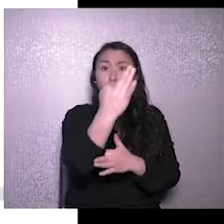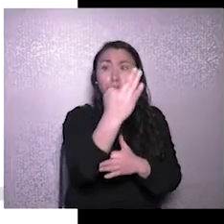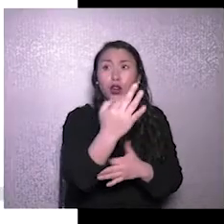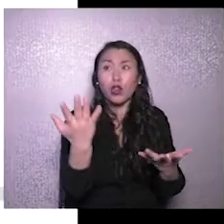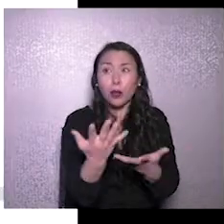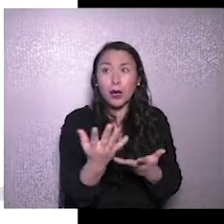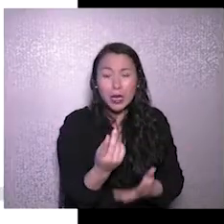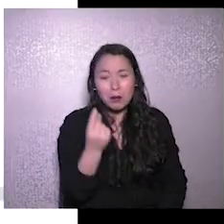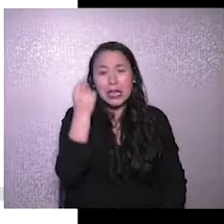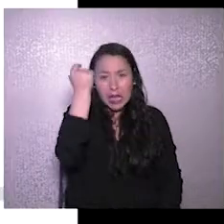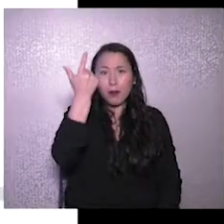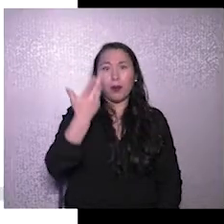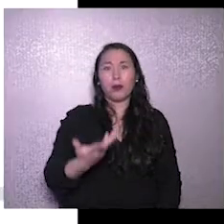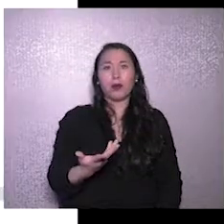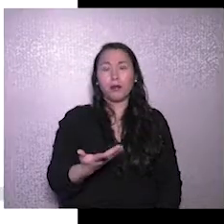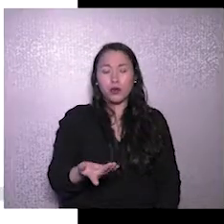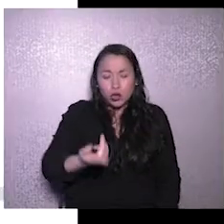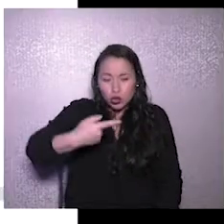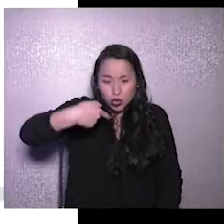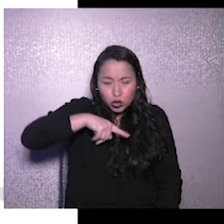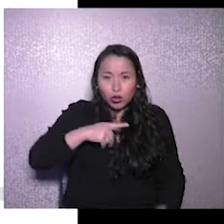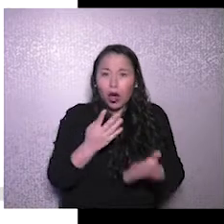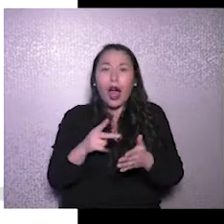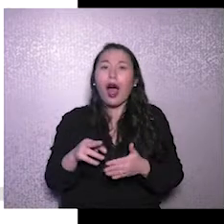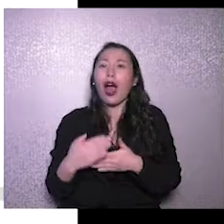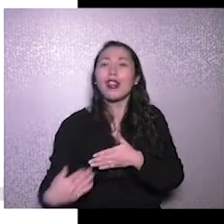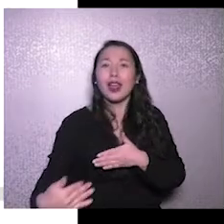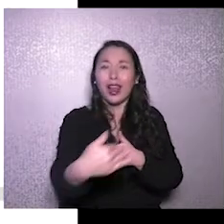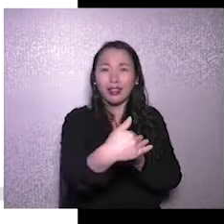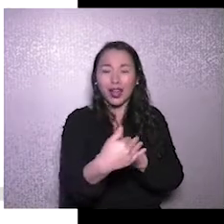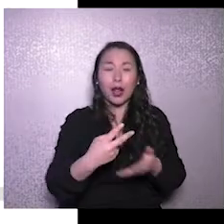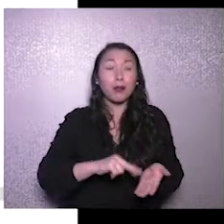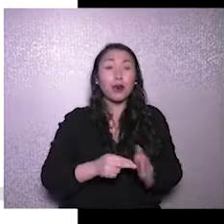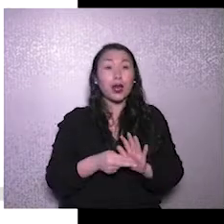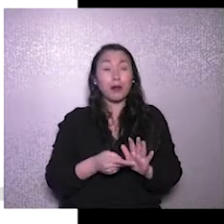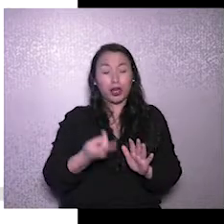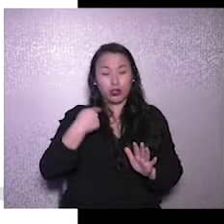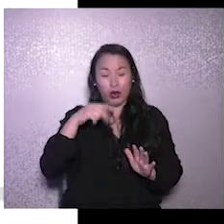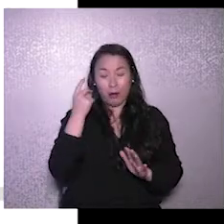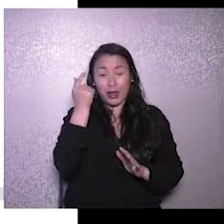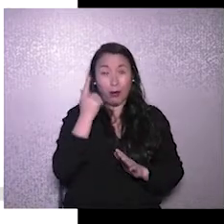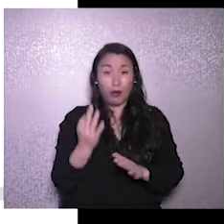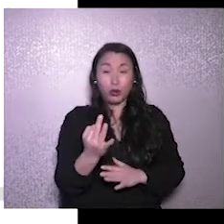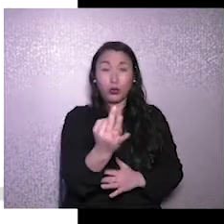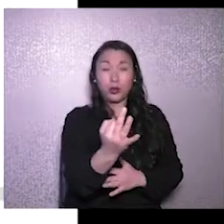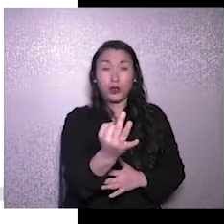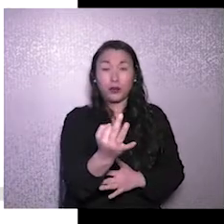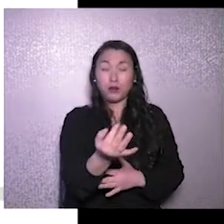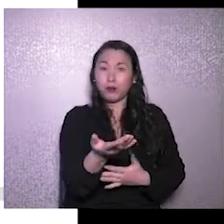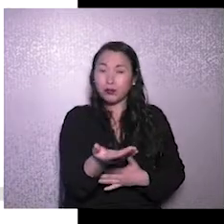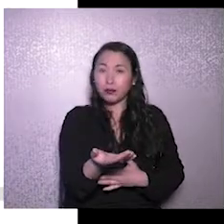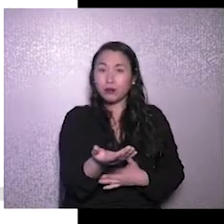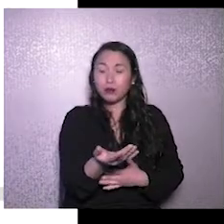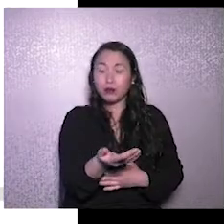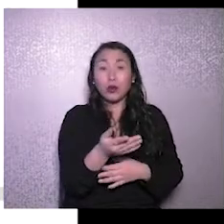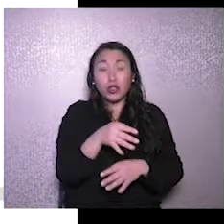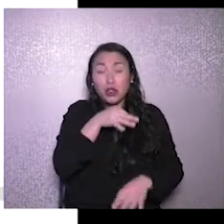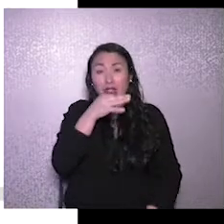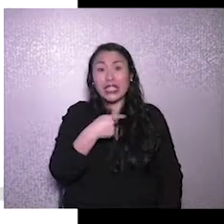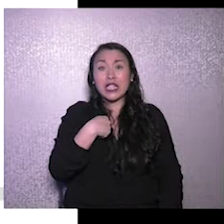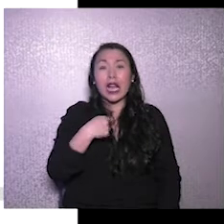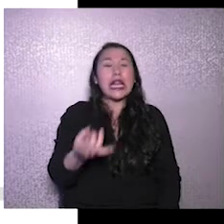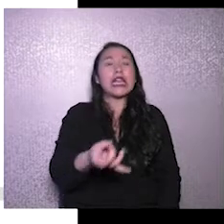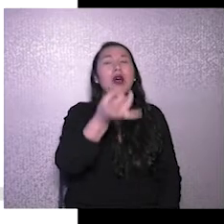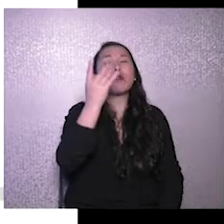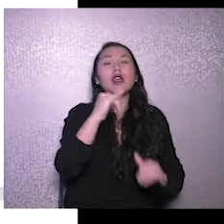inventándolo. Inventémoslo, seamos nosotros los que vamos adelante. El problema de inventar el futuro es que, como les decía yo, la única